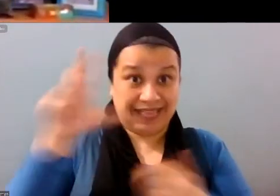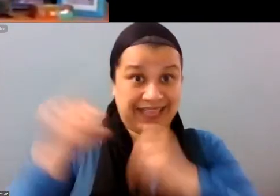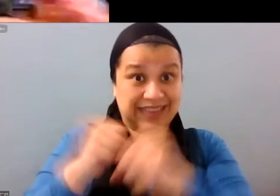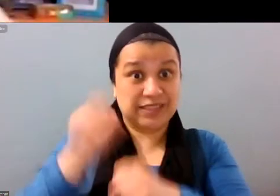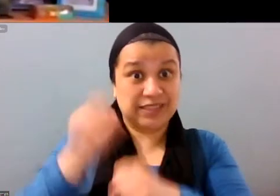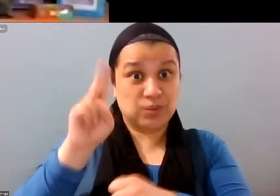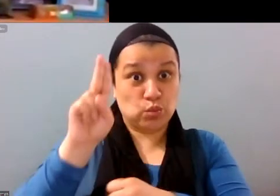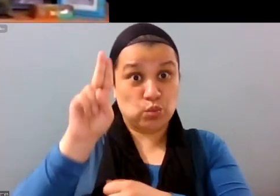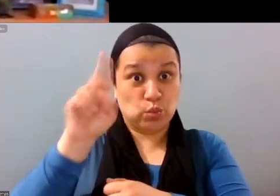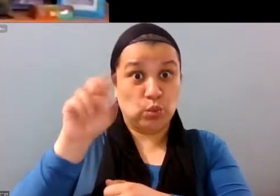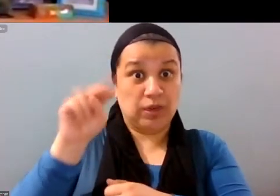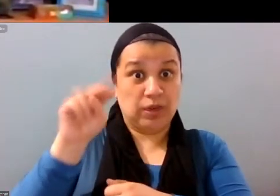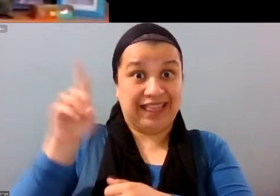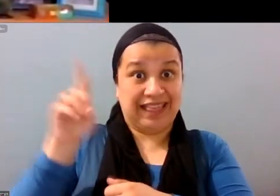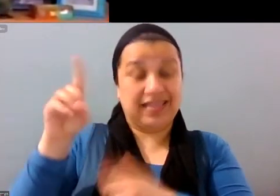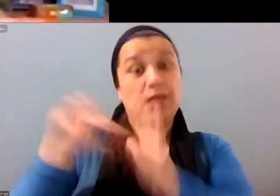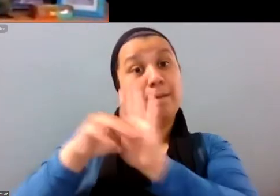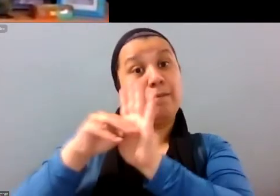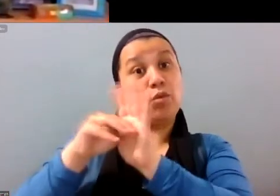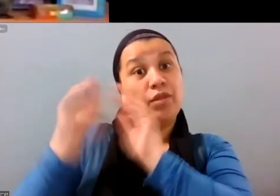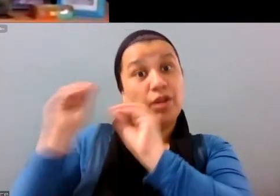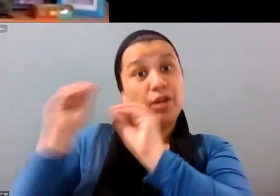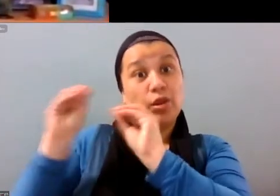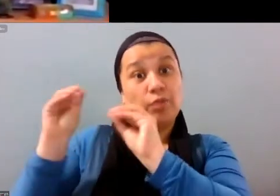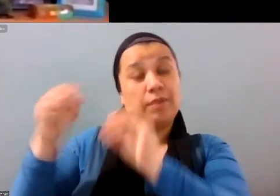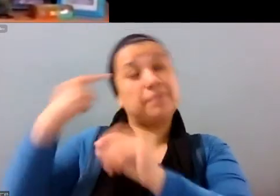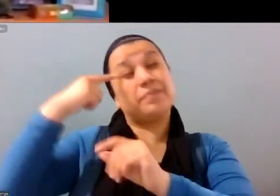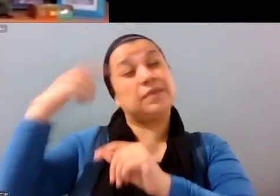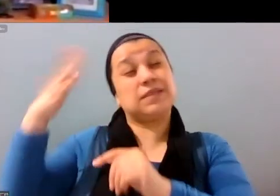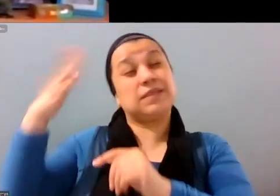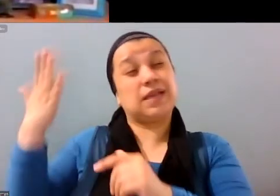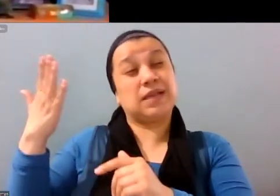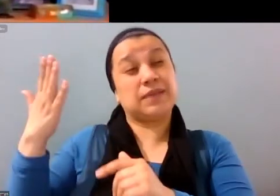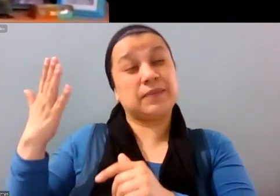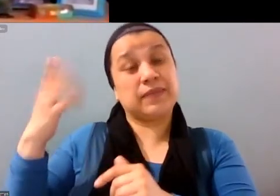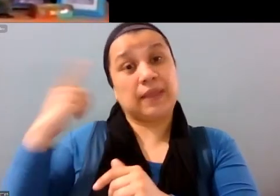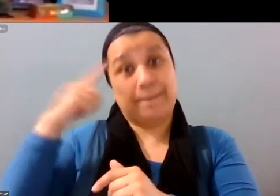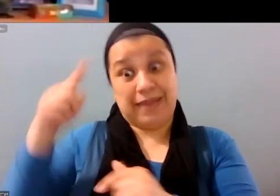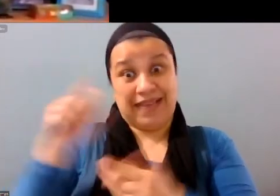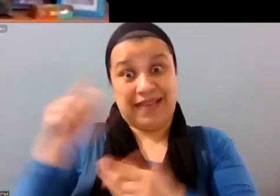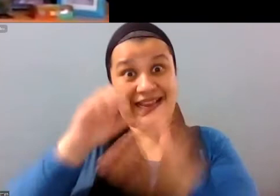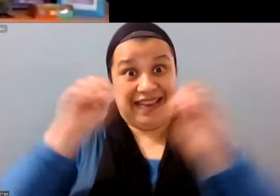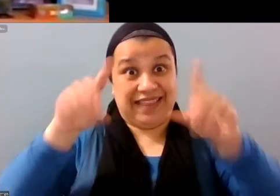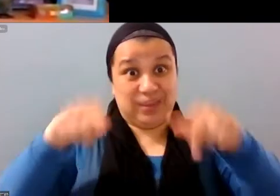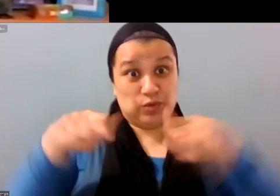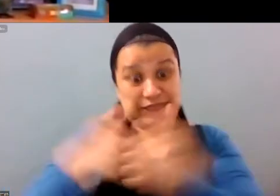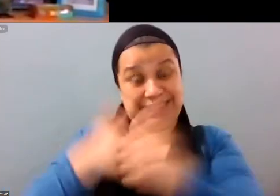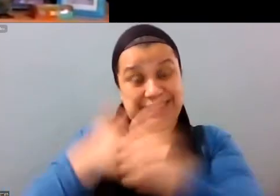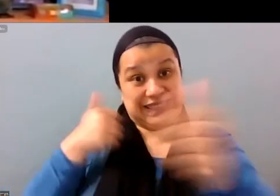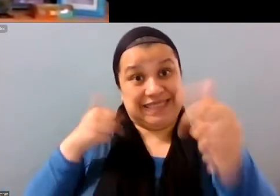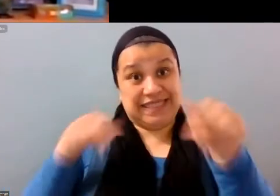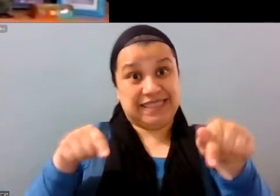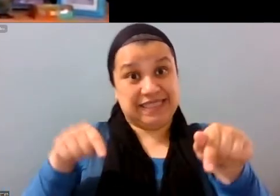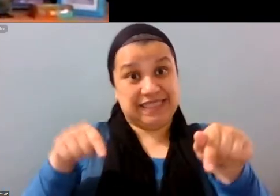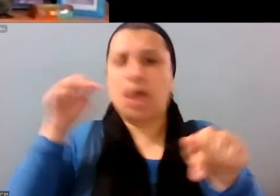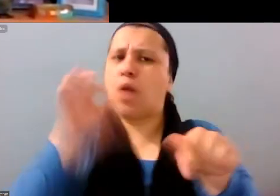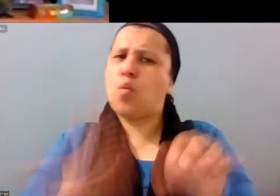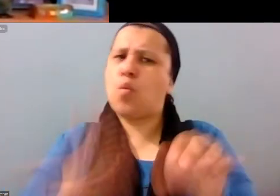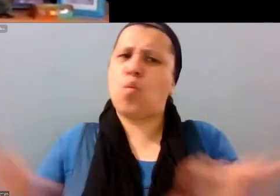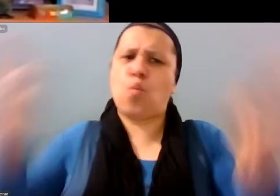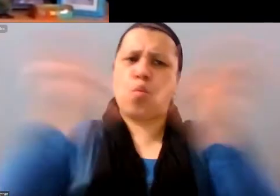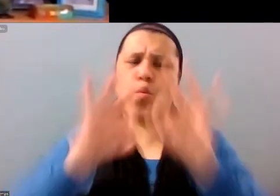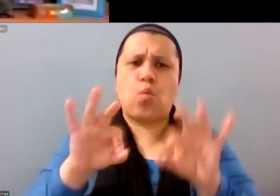con un modelo pedagógico pensado precisamente para que la educación a distancia sea la herramienta de aprendizaje de los